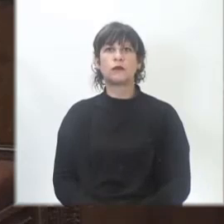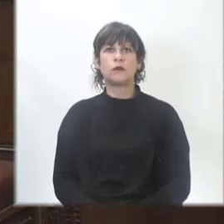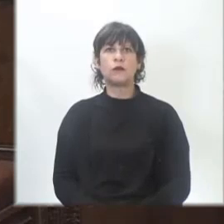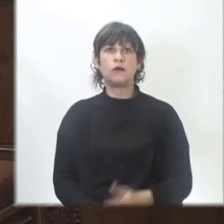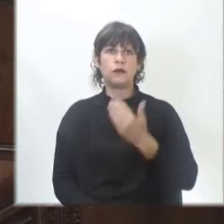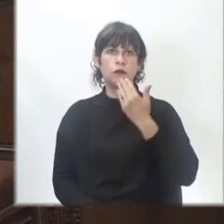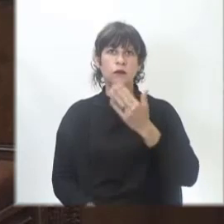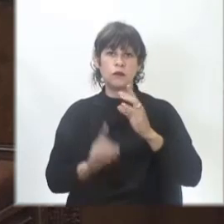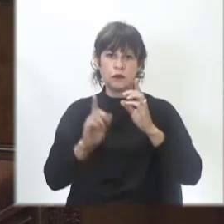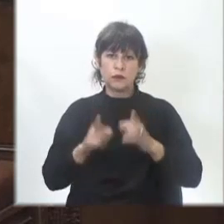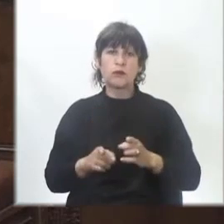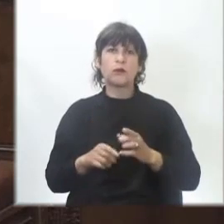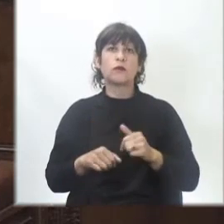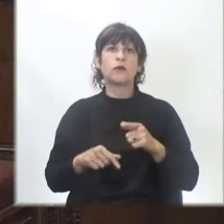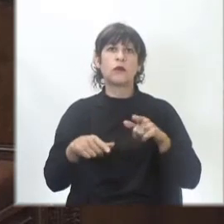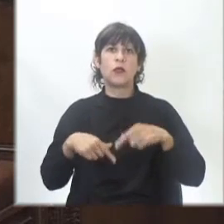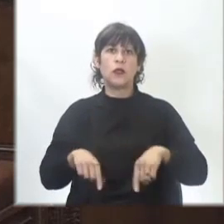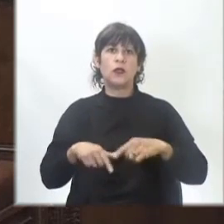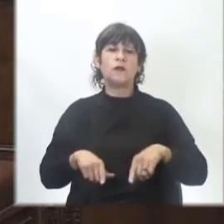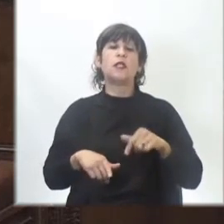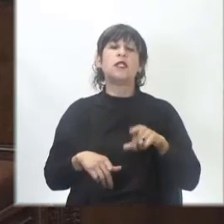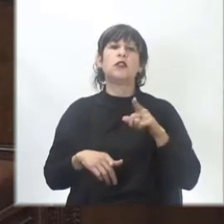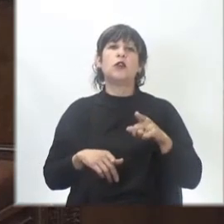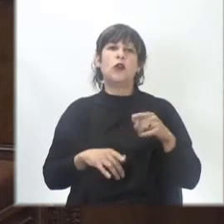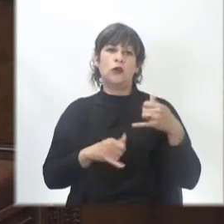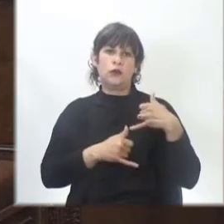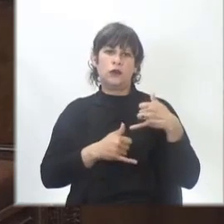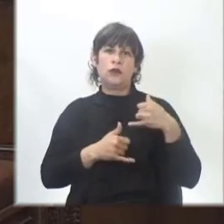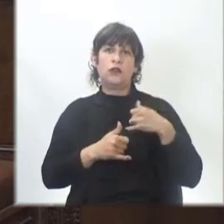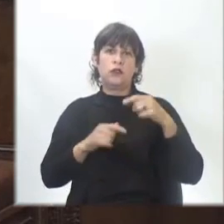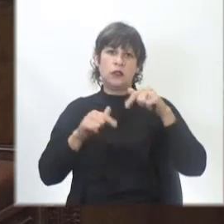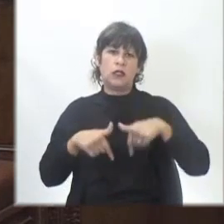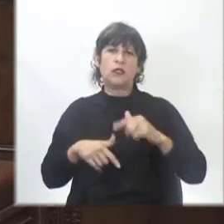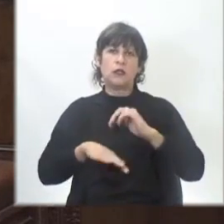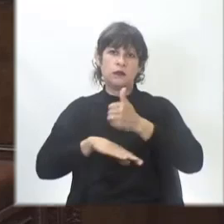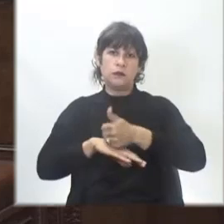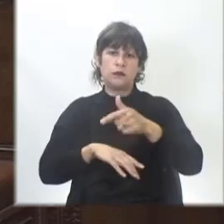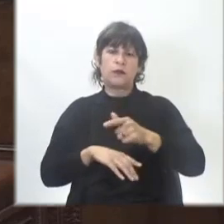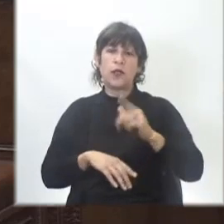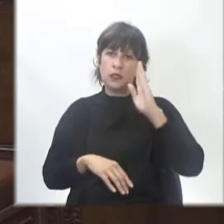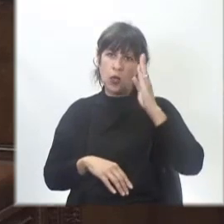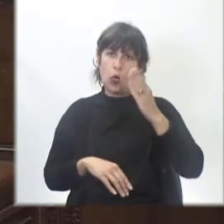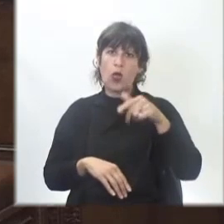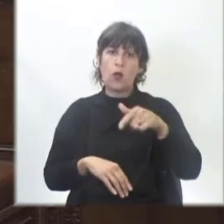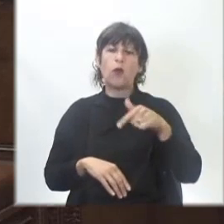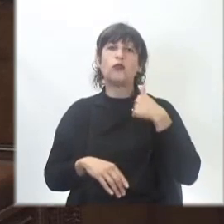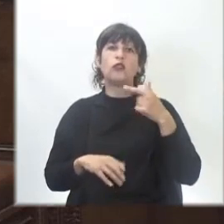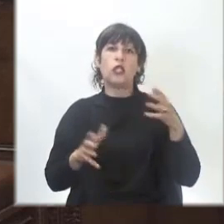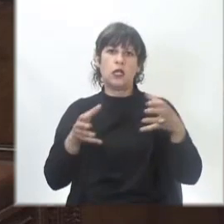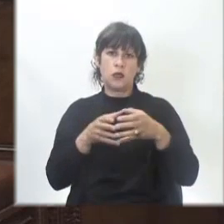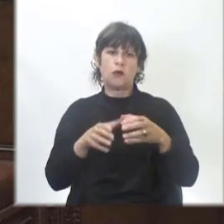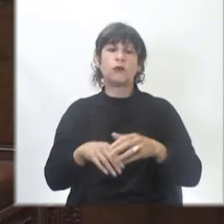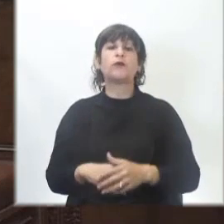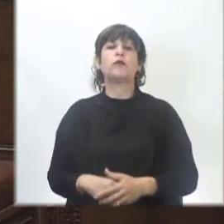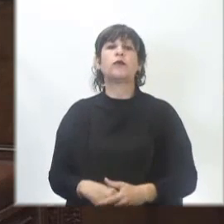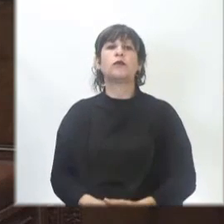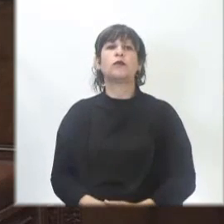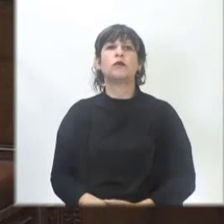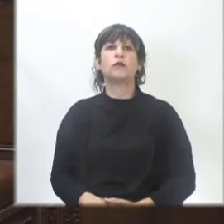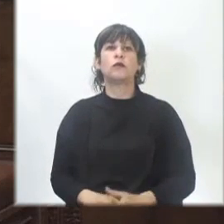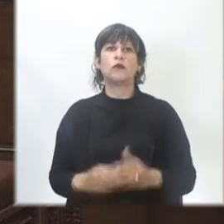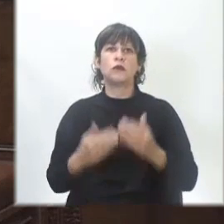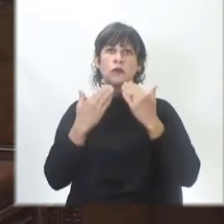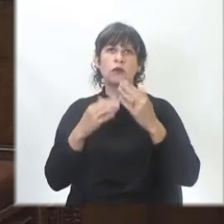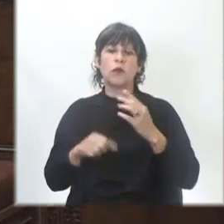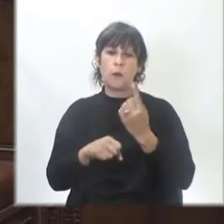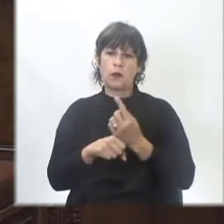Gracias también al ministro de Defensa Nacional por estar acá, a quien saludamos y a su equipo. Agradecer en